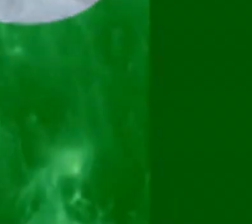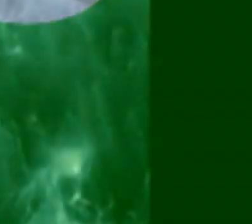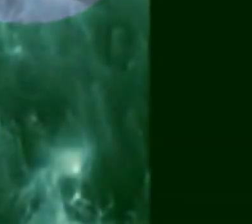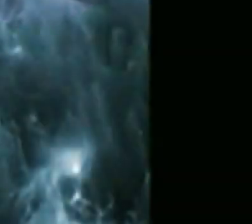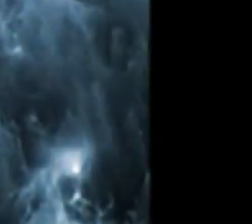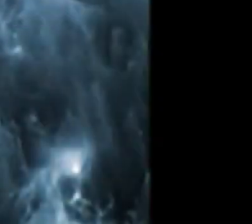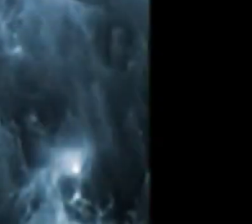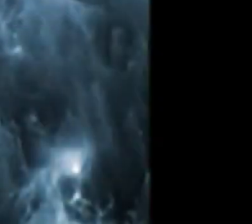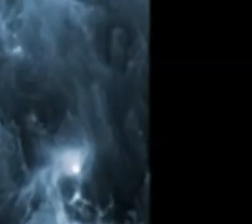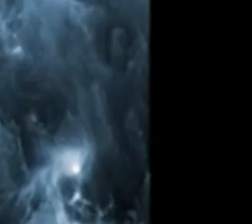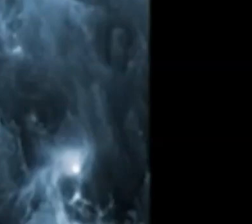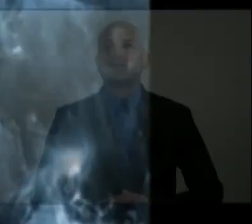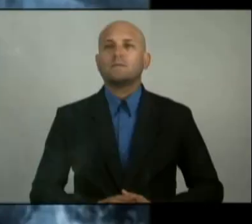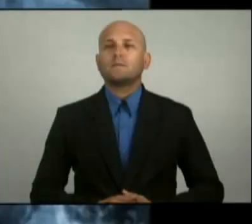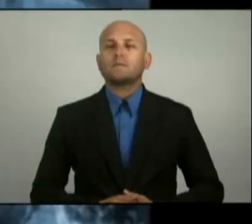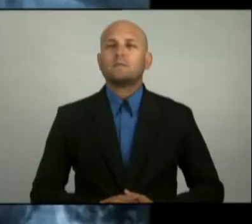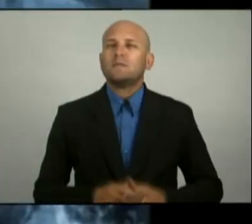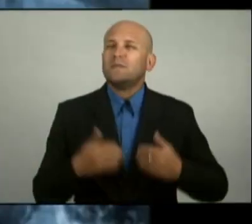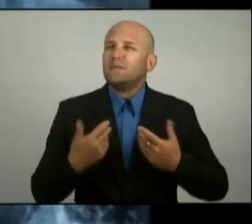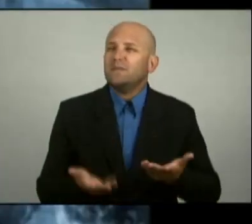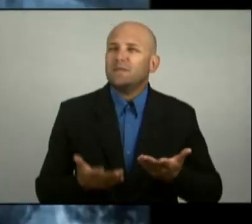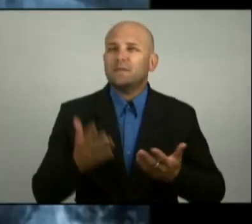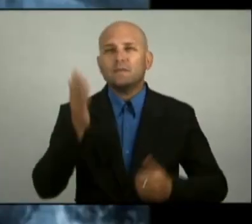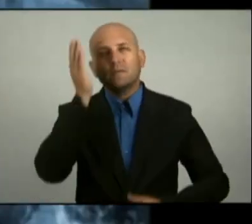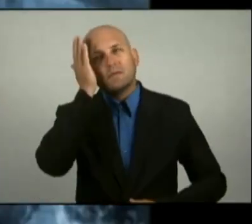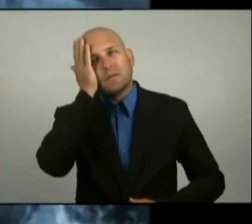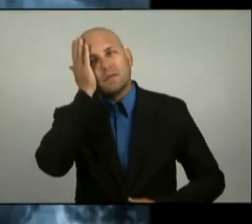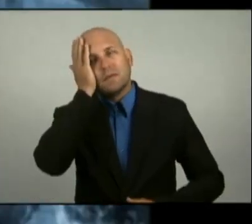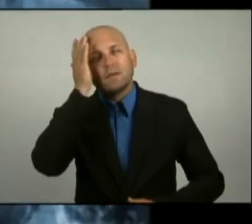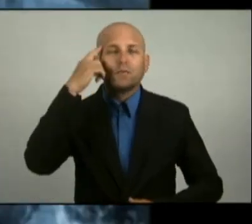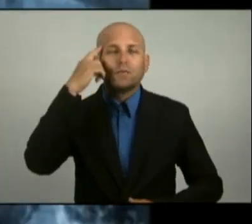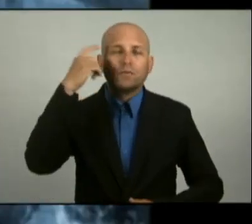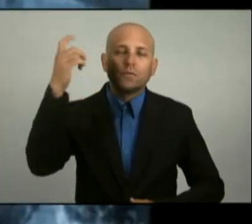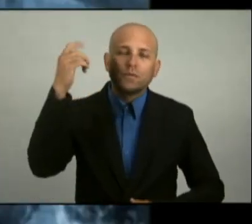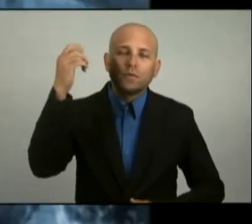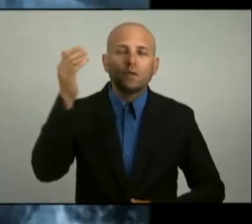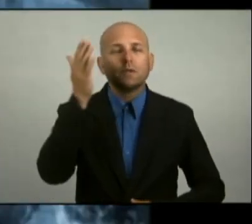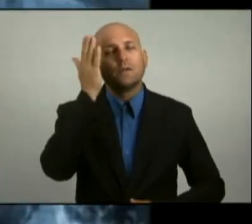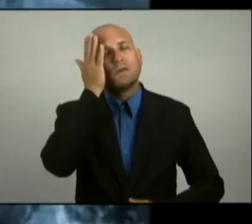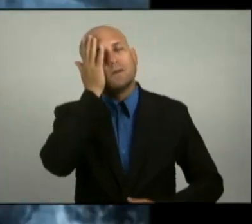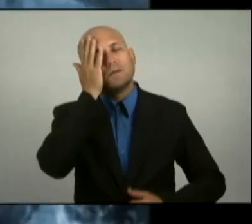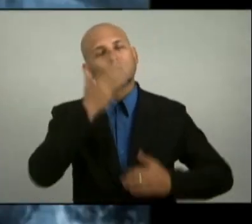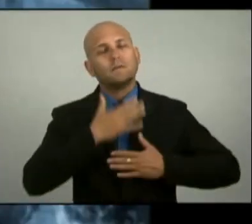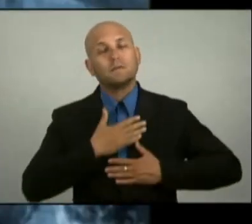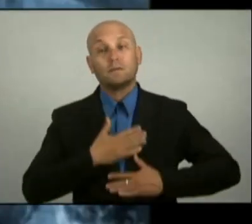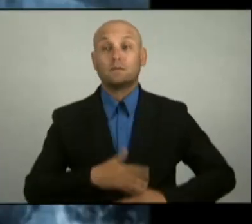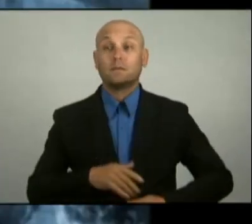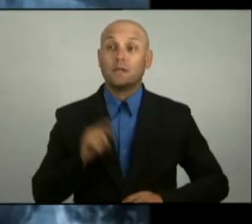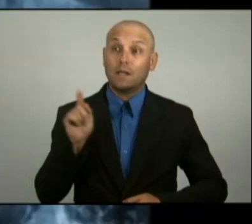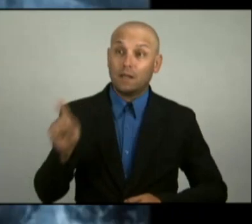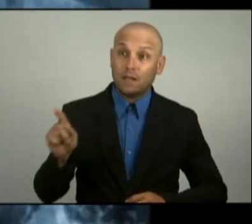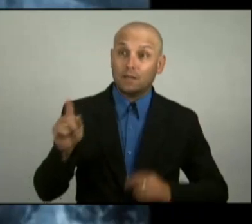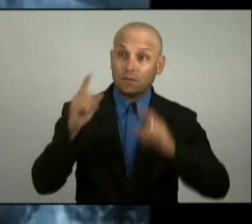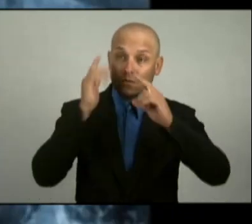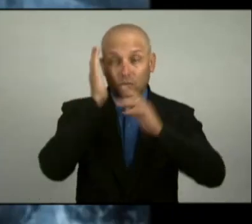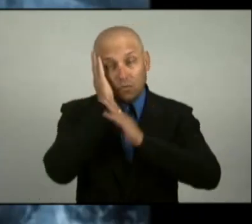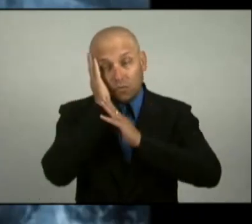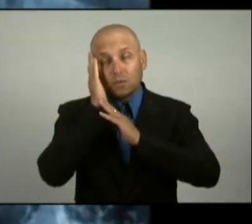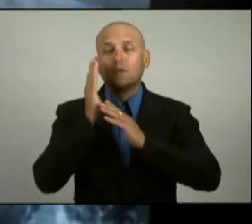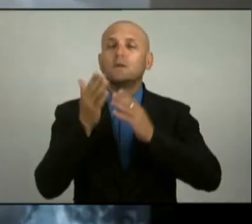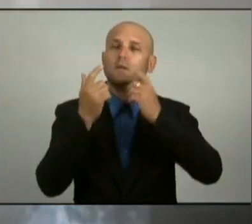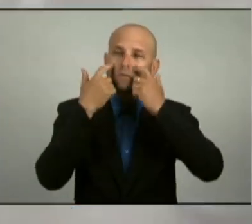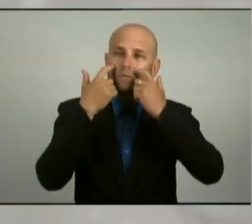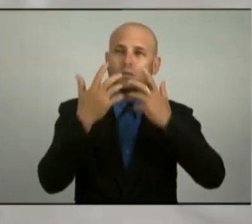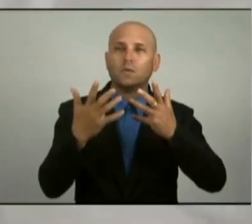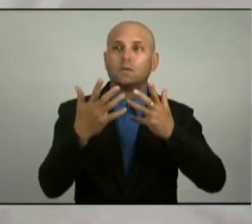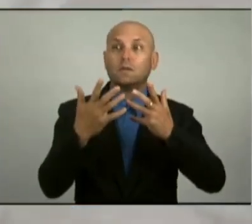mano Qué es el sueño el sueño es una actividad necesaria las causas exactas de